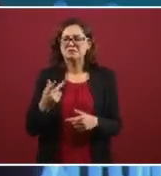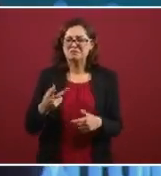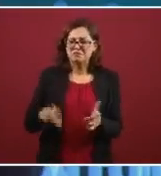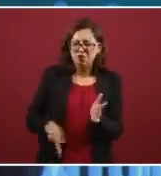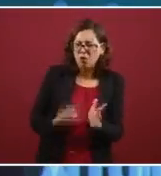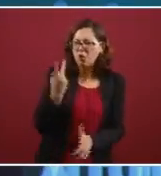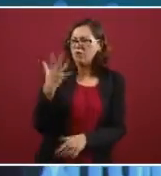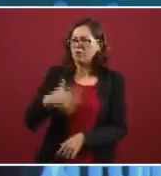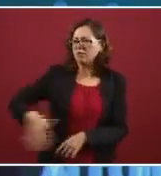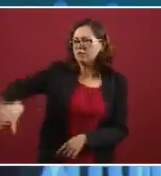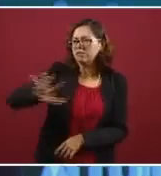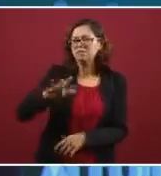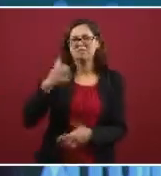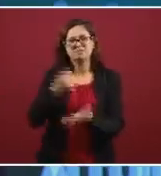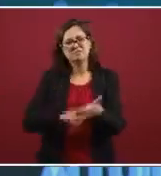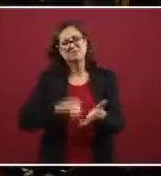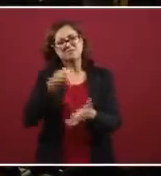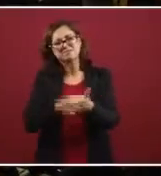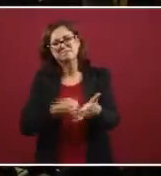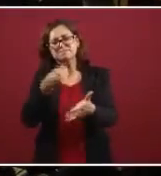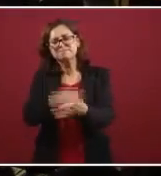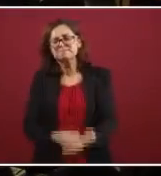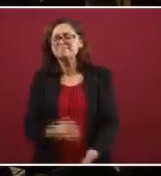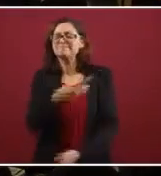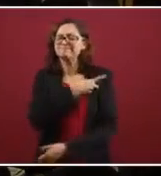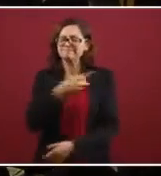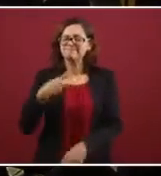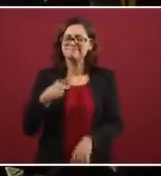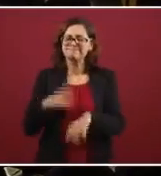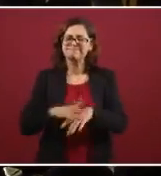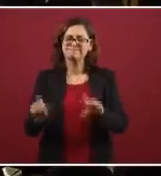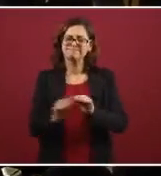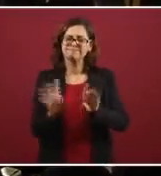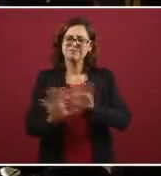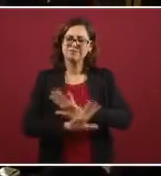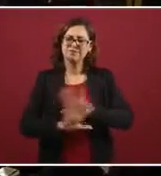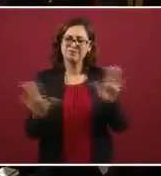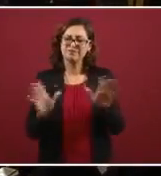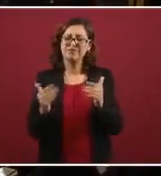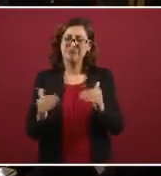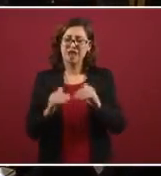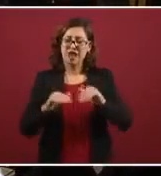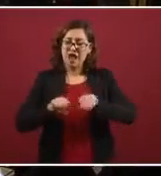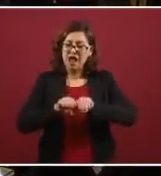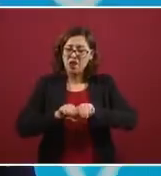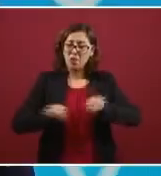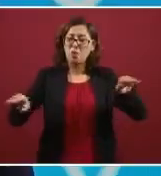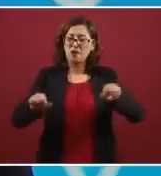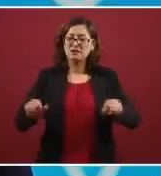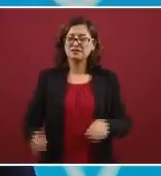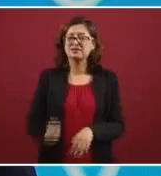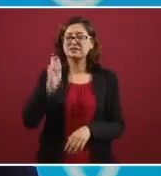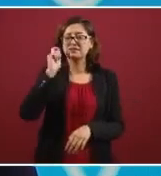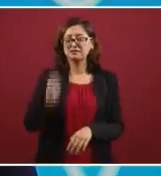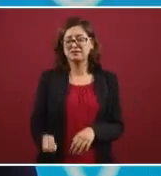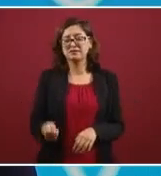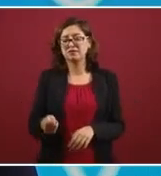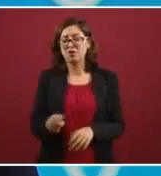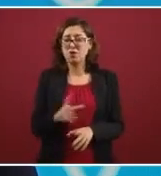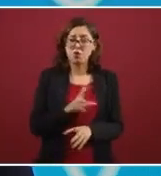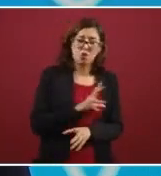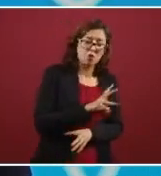recomponer el mapa político. Seamos claros, hablar de igualdad implica difundir a lo ancho y a lo largo de la